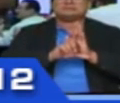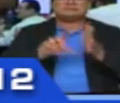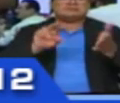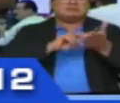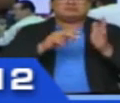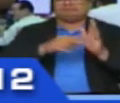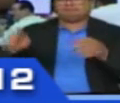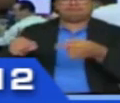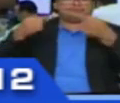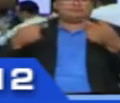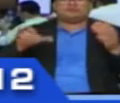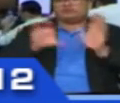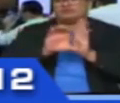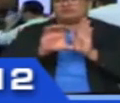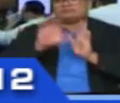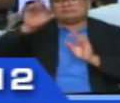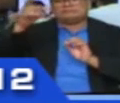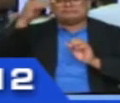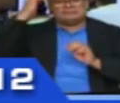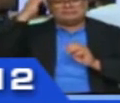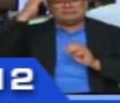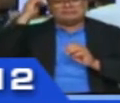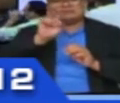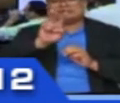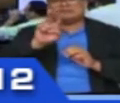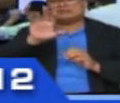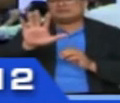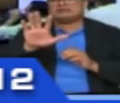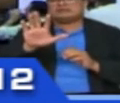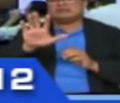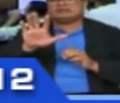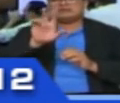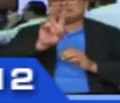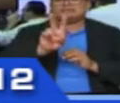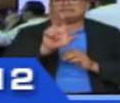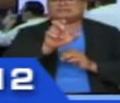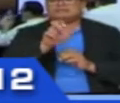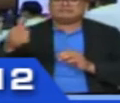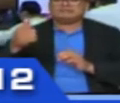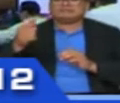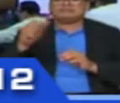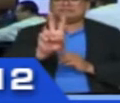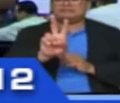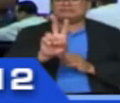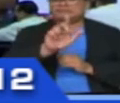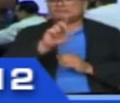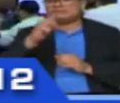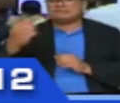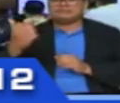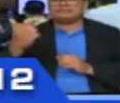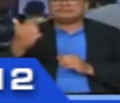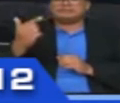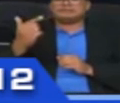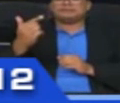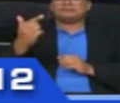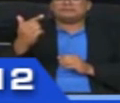eso, repito, es muy importante, aunque parezca una formalidad meramente jurídica, no lo es. Toca aspectos de